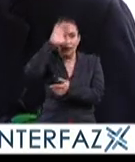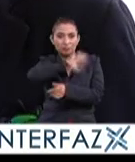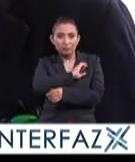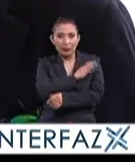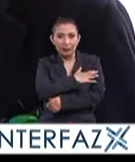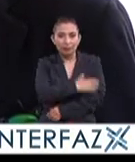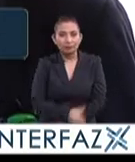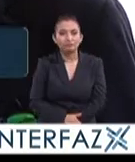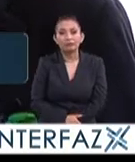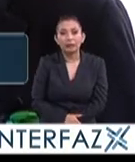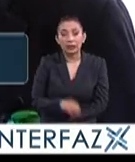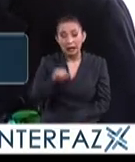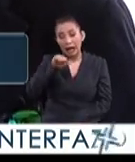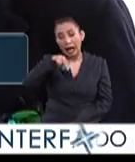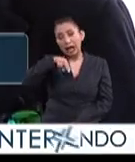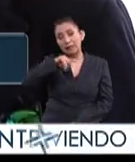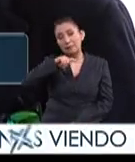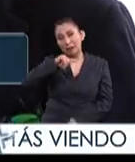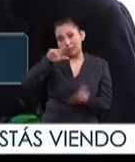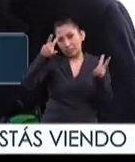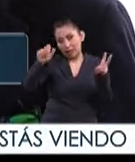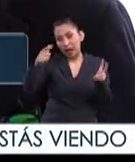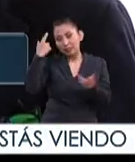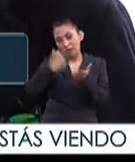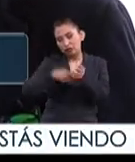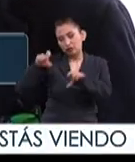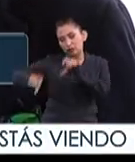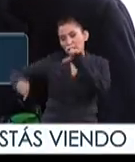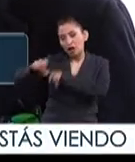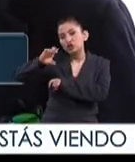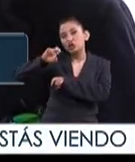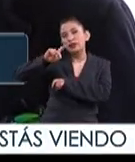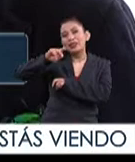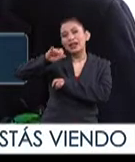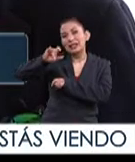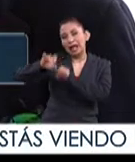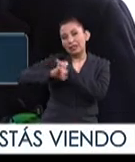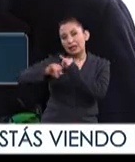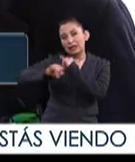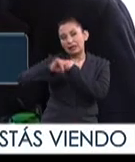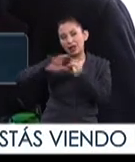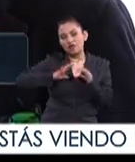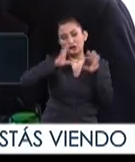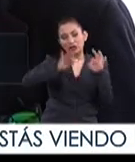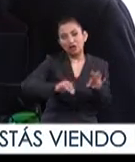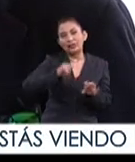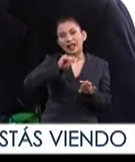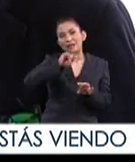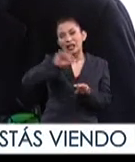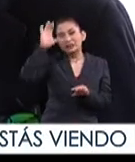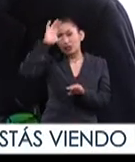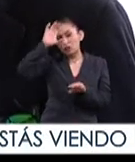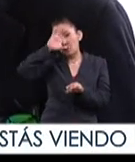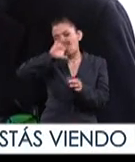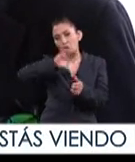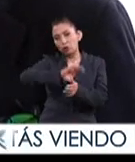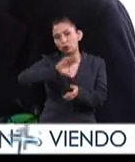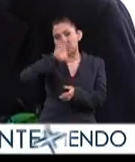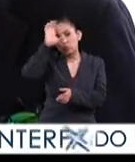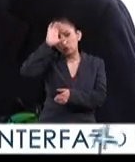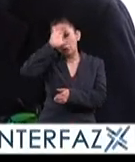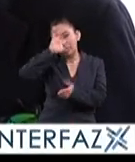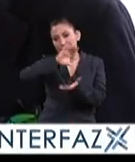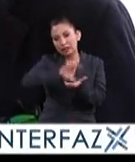el Anímate se enmarca dentro del Laboratorio de Ciudadanía Digital, que es una iniciativa de la Fundación Telefónica y del Centro Cultural de España en